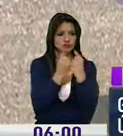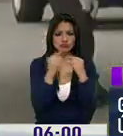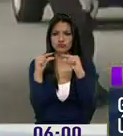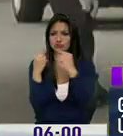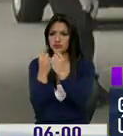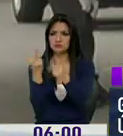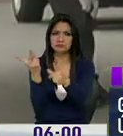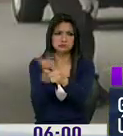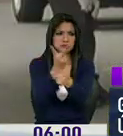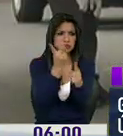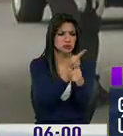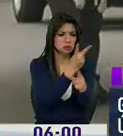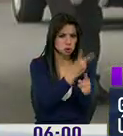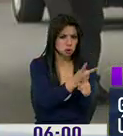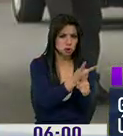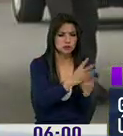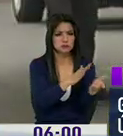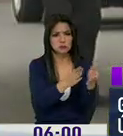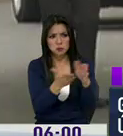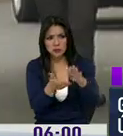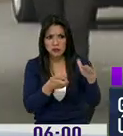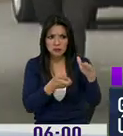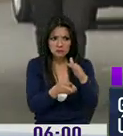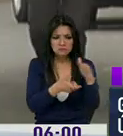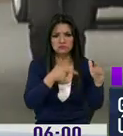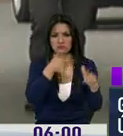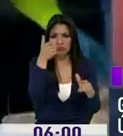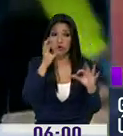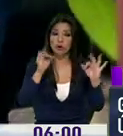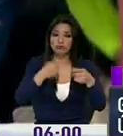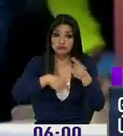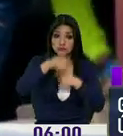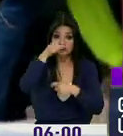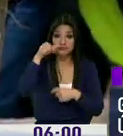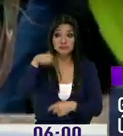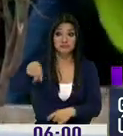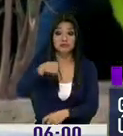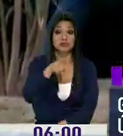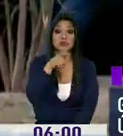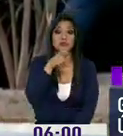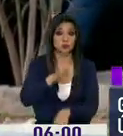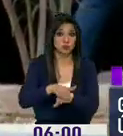o dedicados al tráfico de drogas estarían detrás de estos hechos de sangre, informó Charlie Pisa.